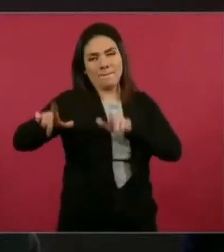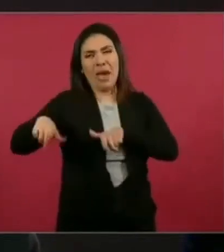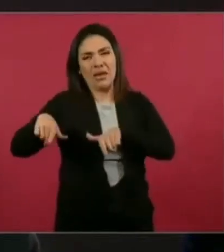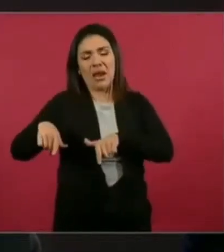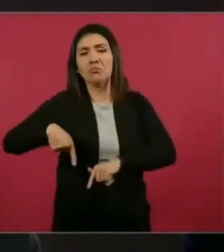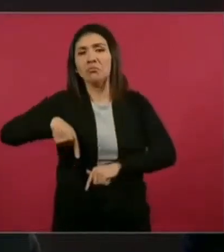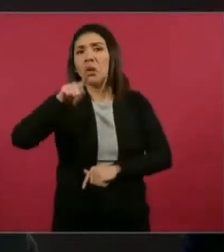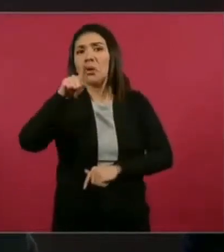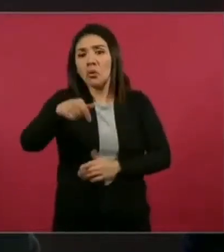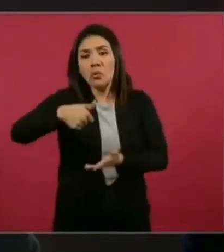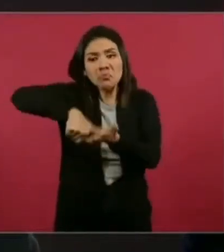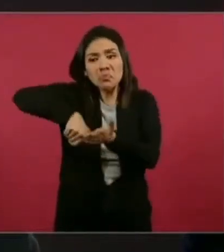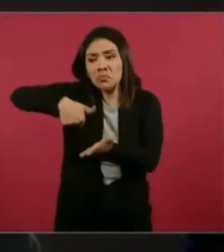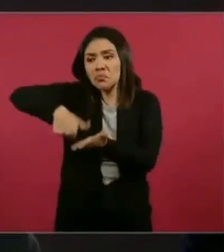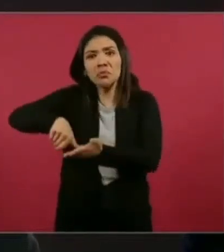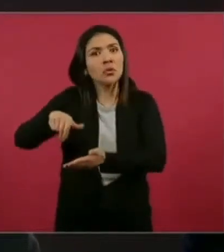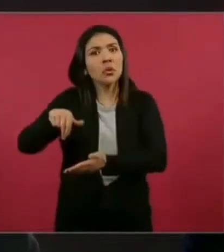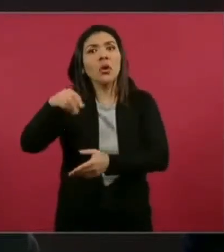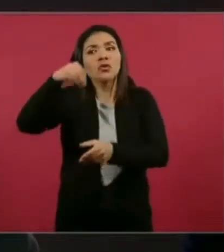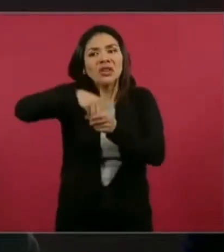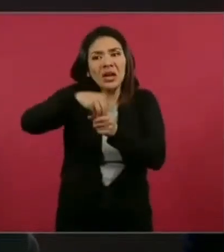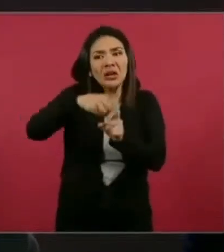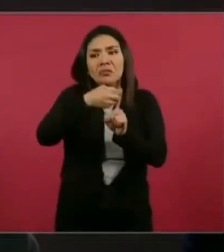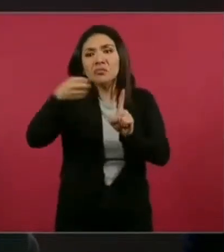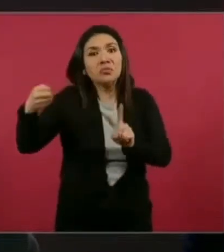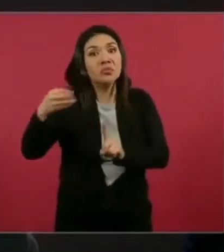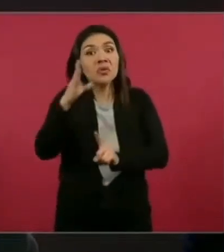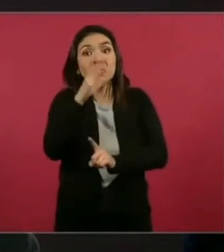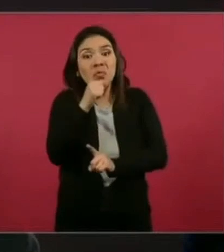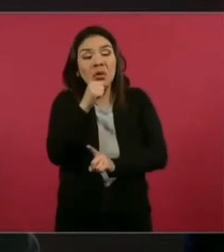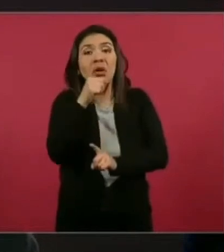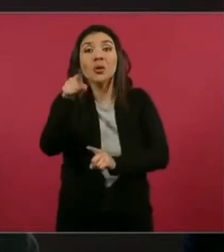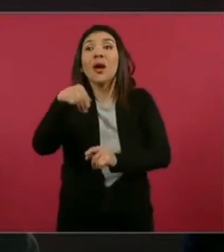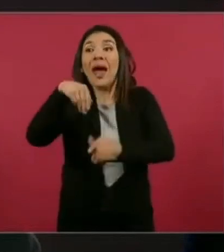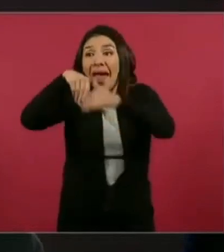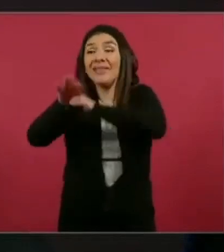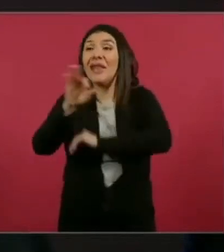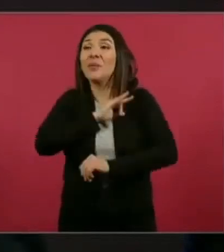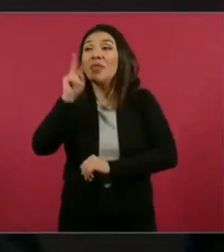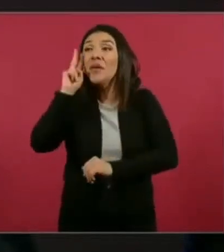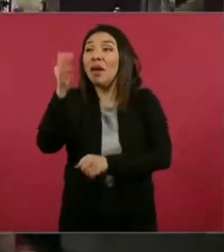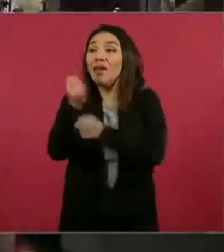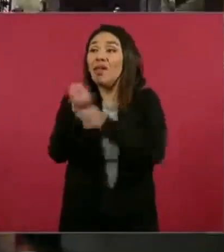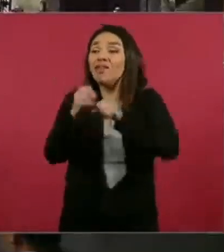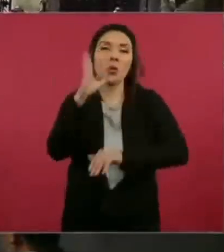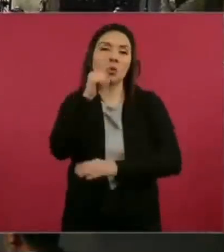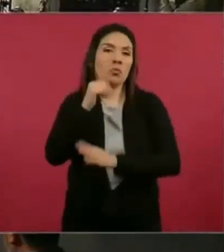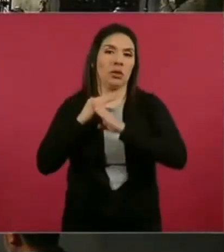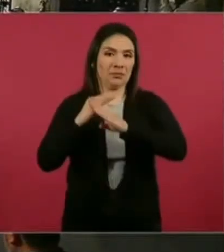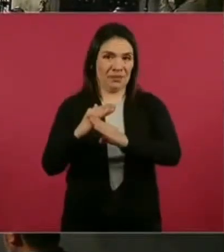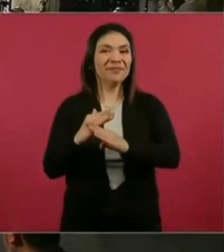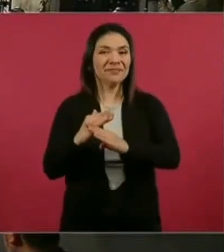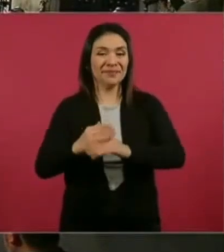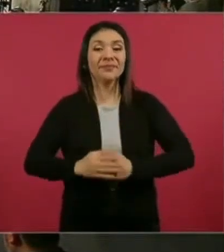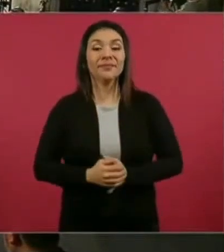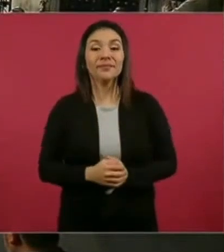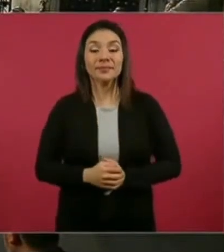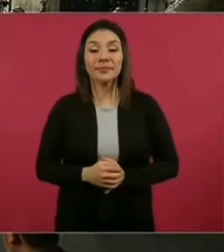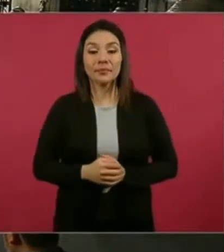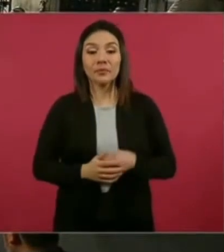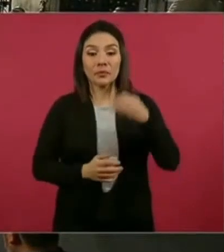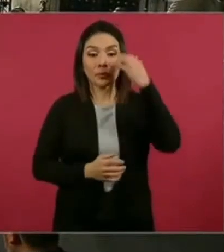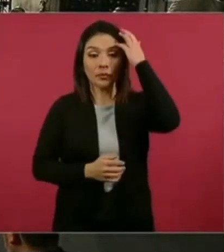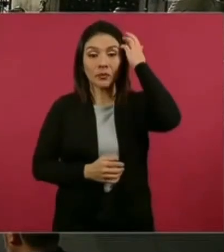si no pasan el paso de usuario y contraseña, no pueden obtener estos datos. Siguiente, por favor.